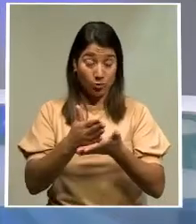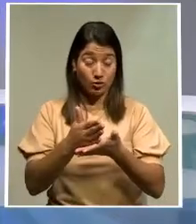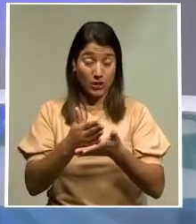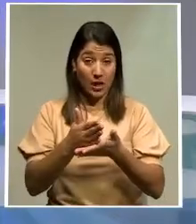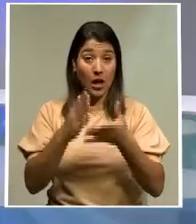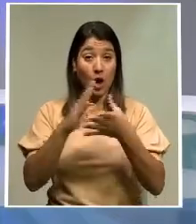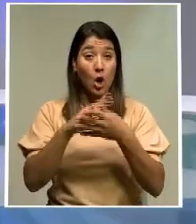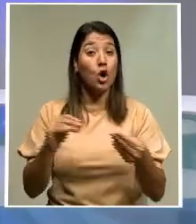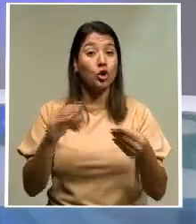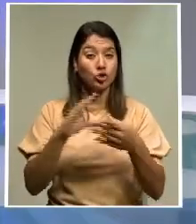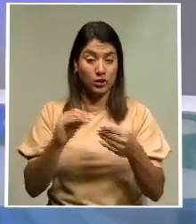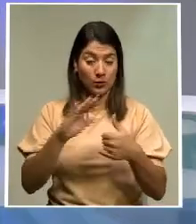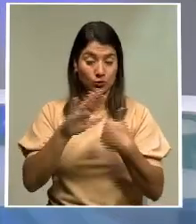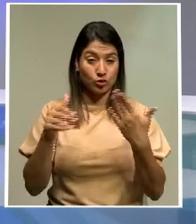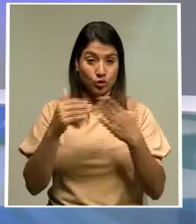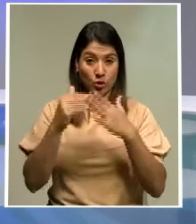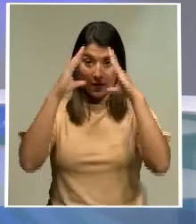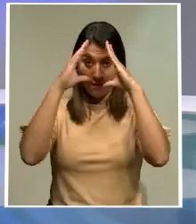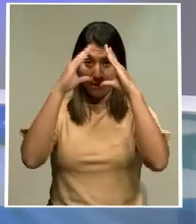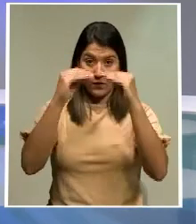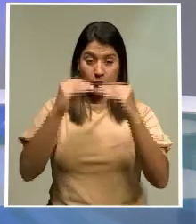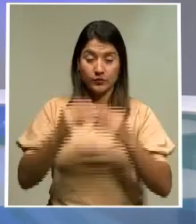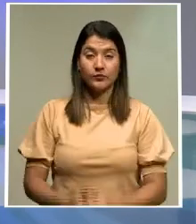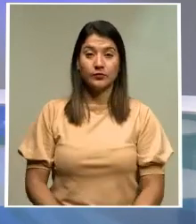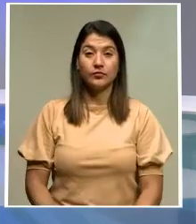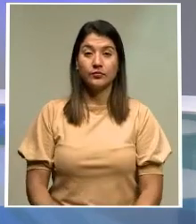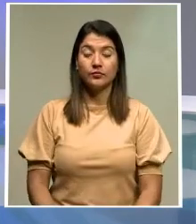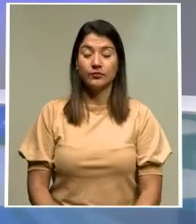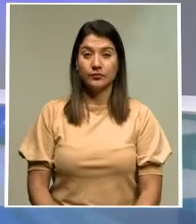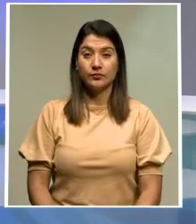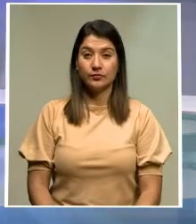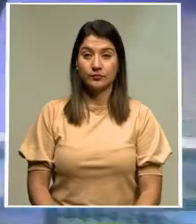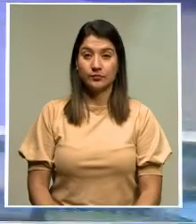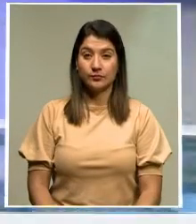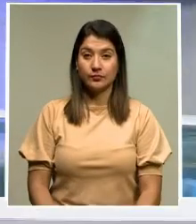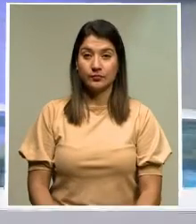comerciales, le traemos los detalles de esta historia.